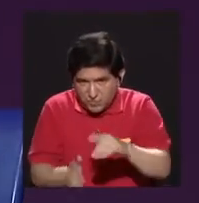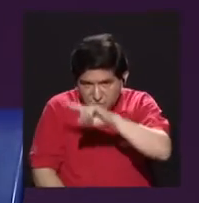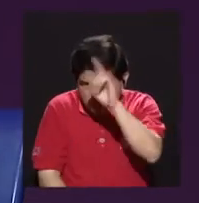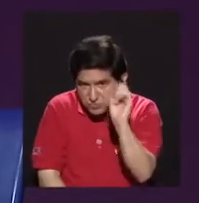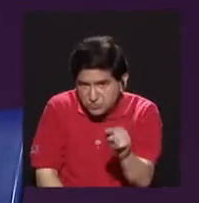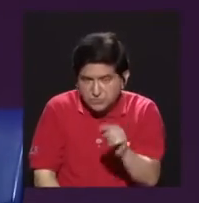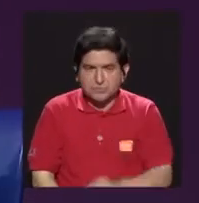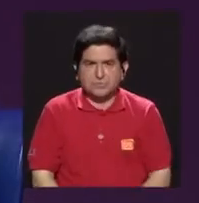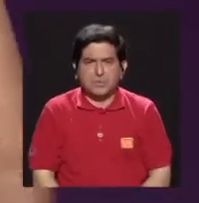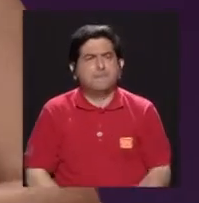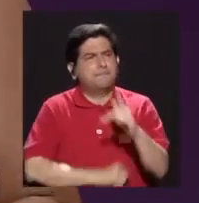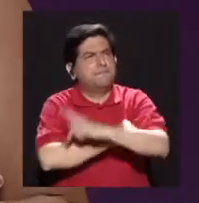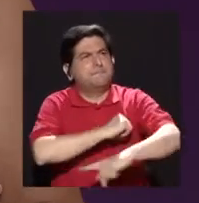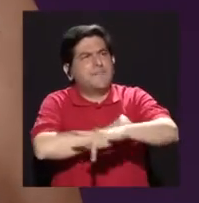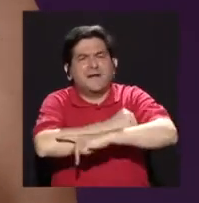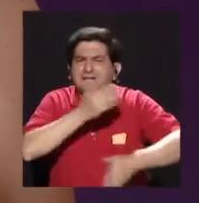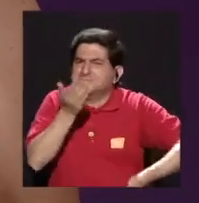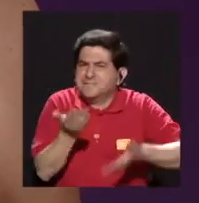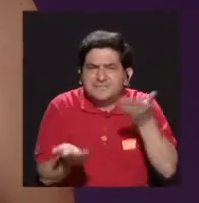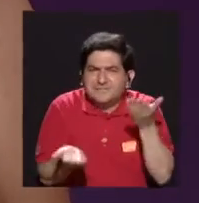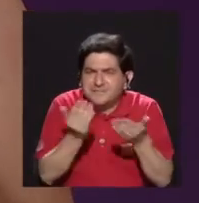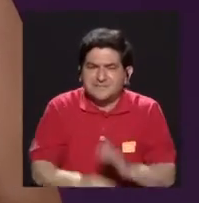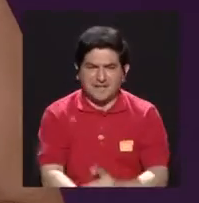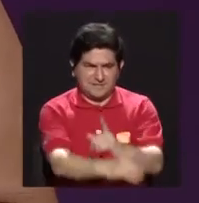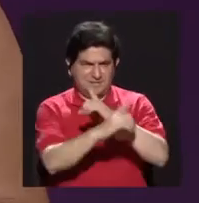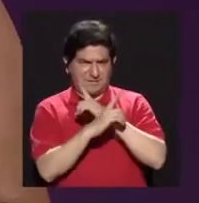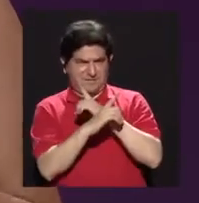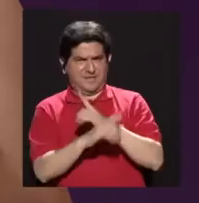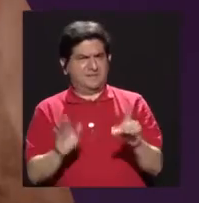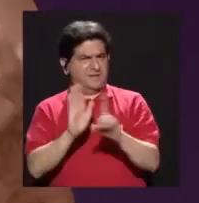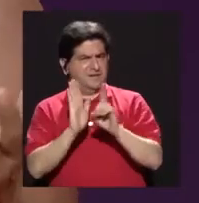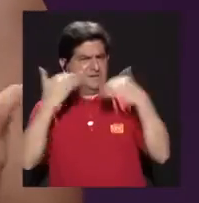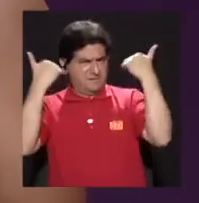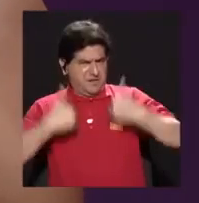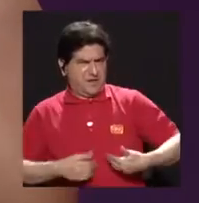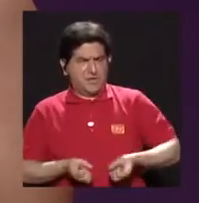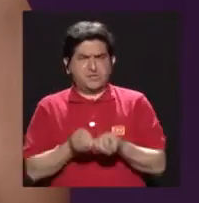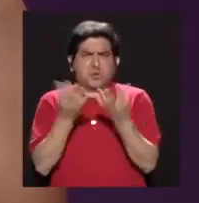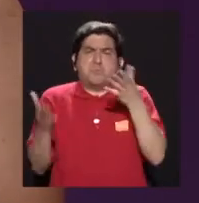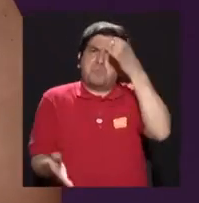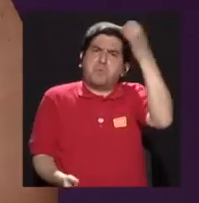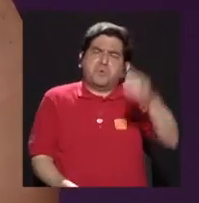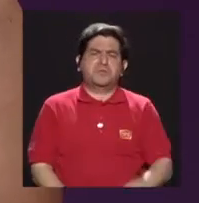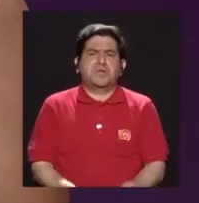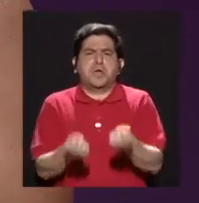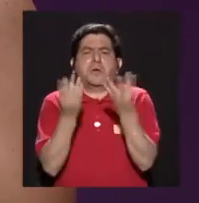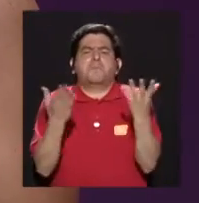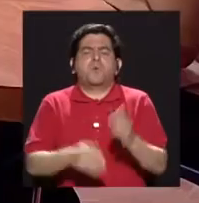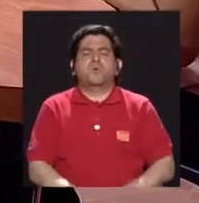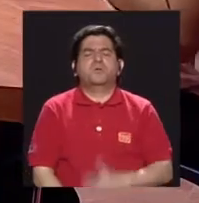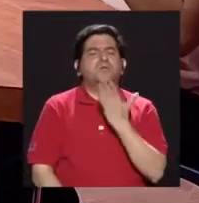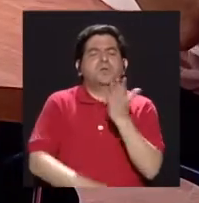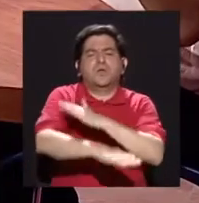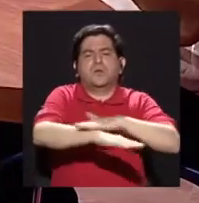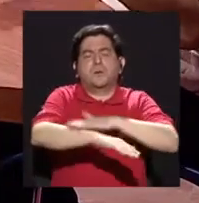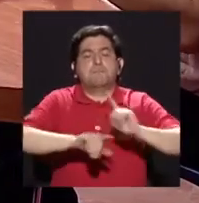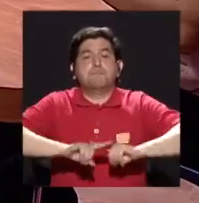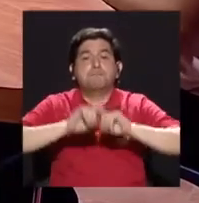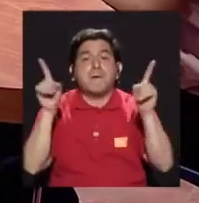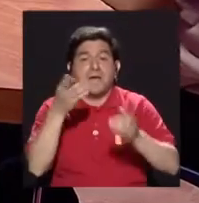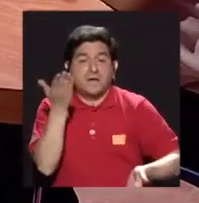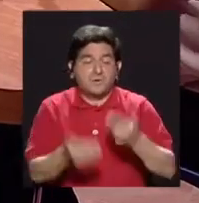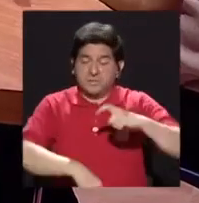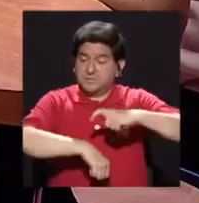A la vez es un país que defiende los derechos humanos, pluricultural y multiétnico, pero de pronto